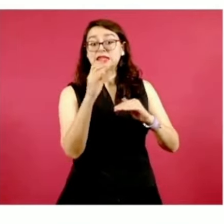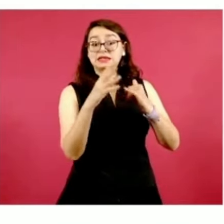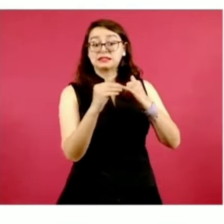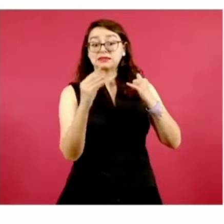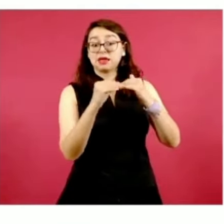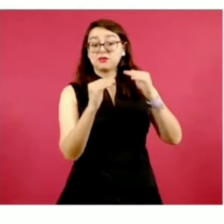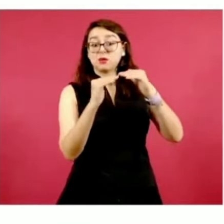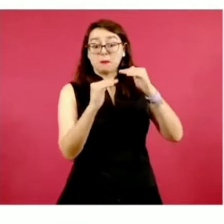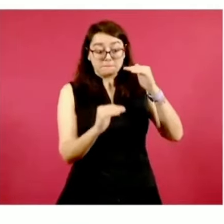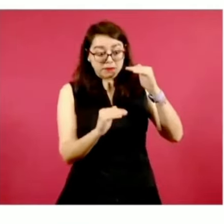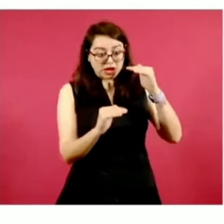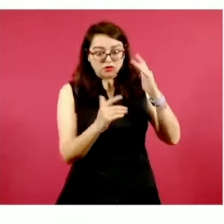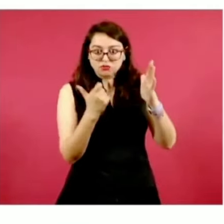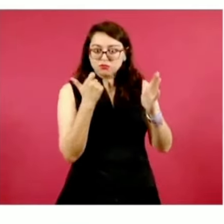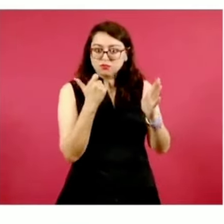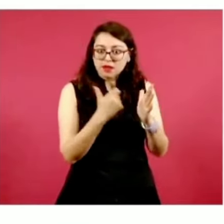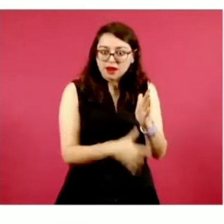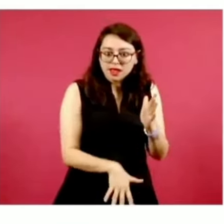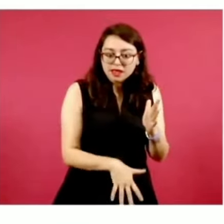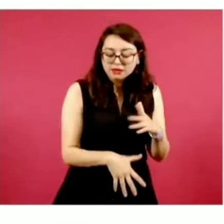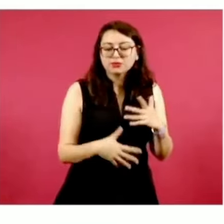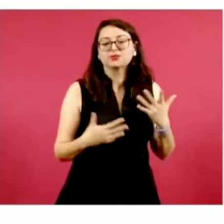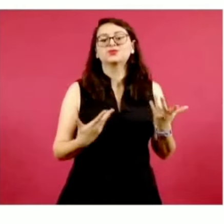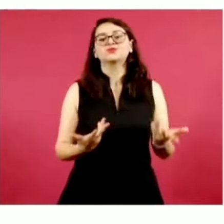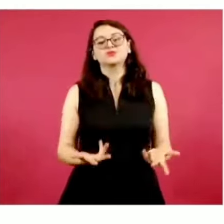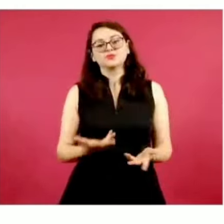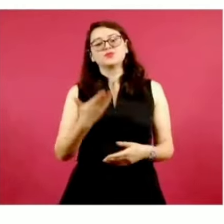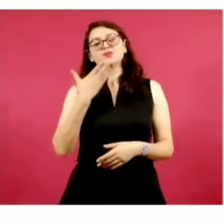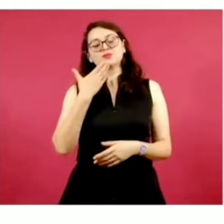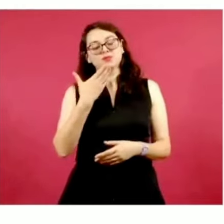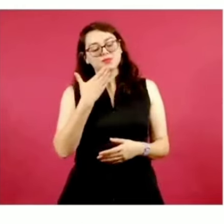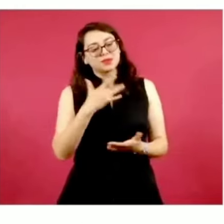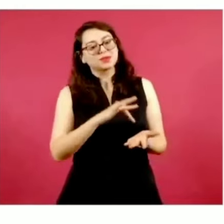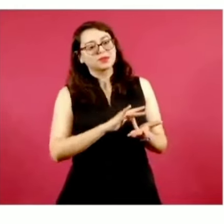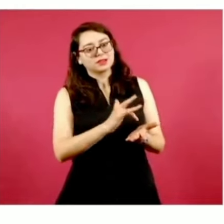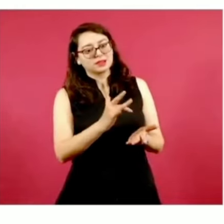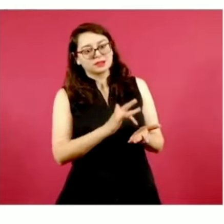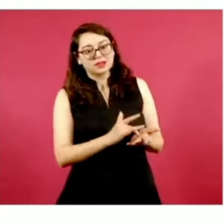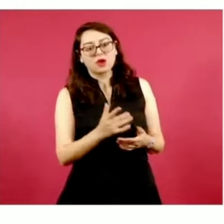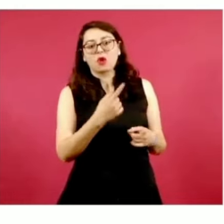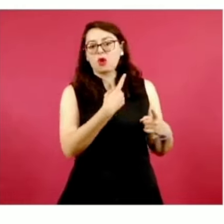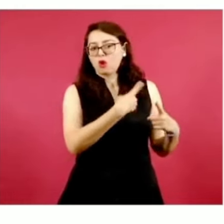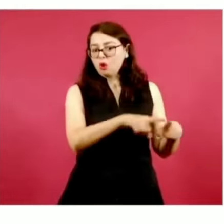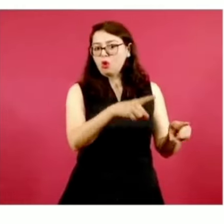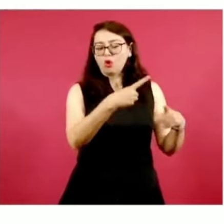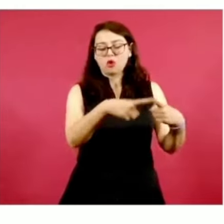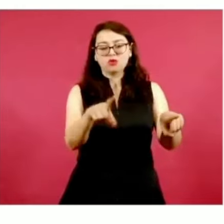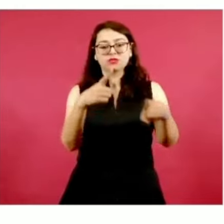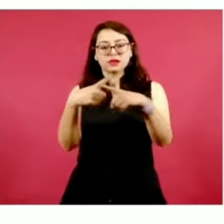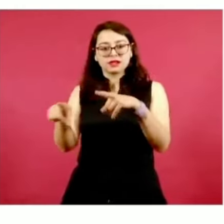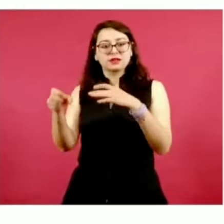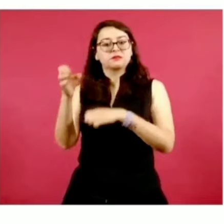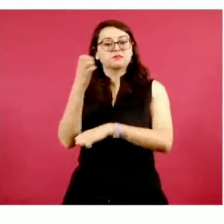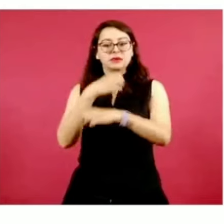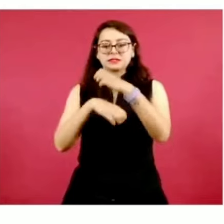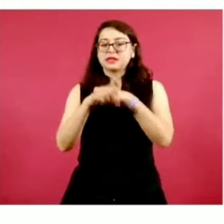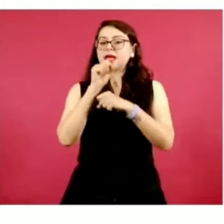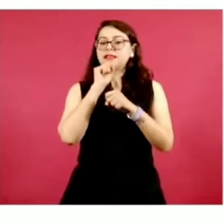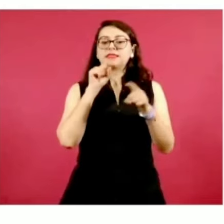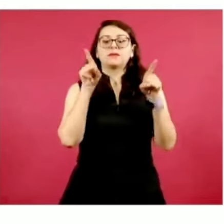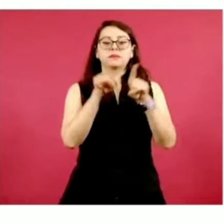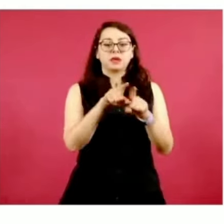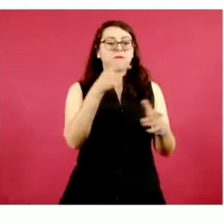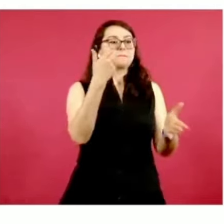cre en esa región tuvimos empresas como gas Premium gas especial gas Uribe regiogas entre otras que también estuvieron